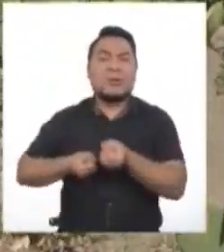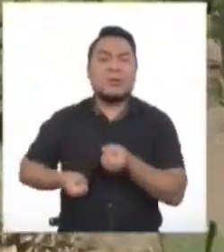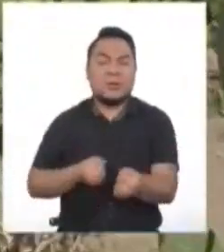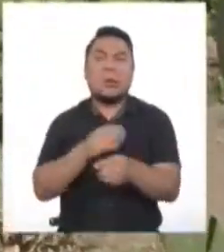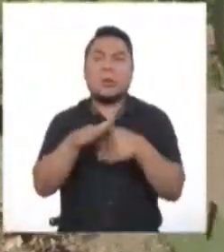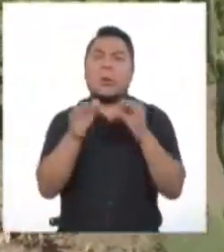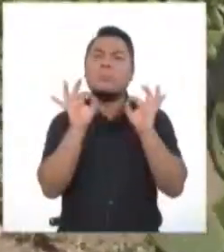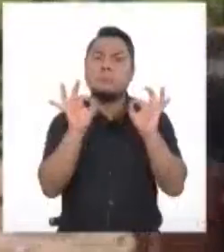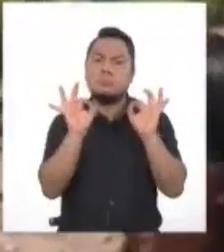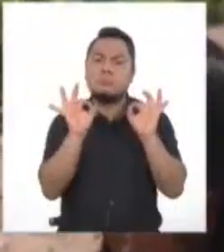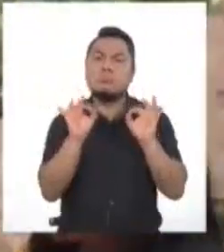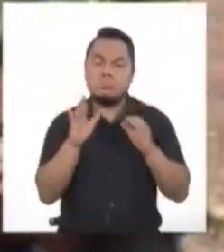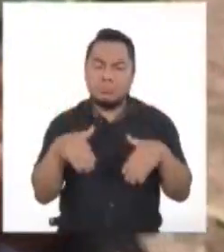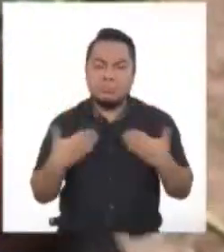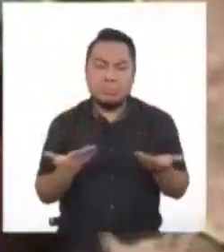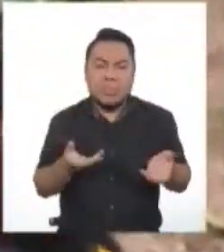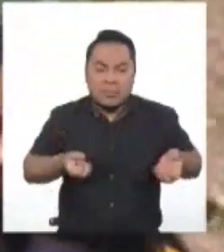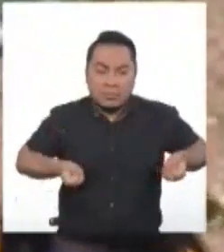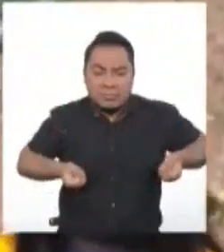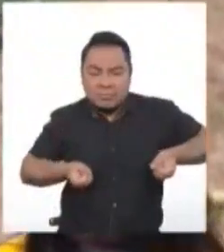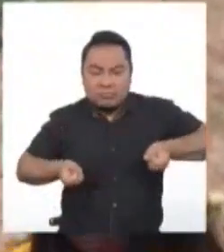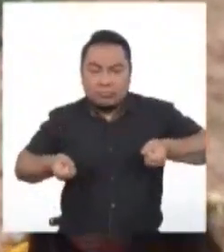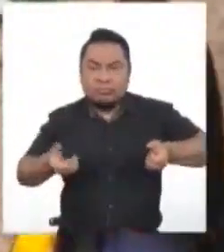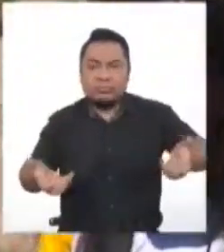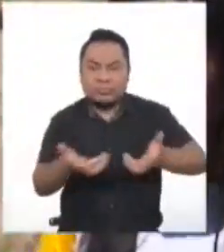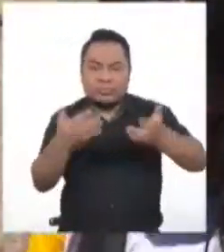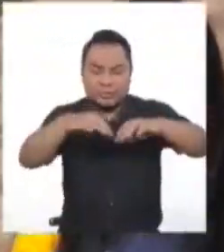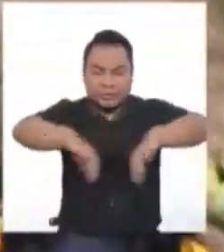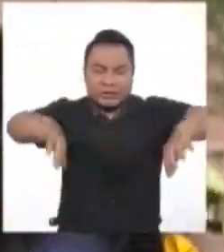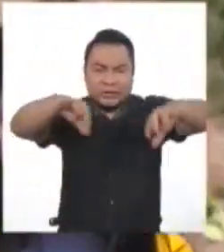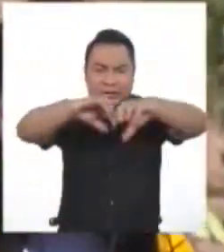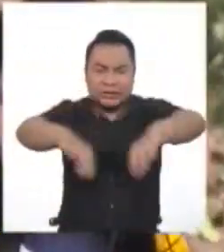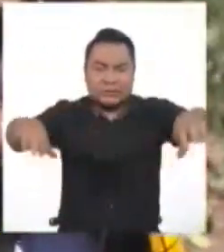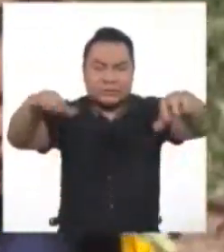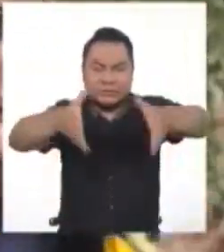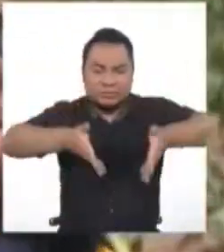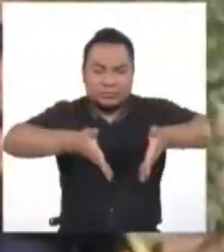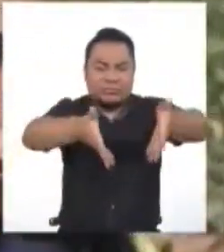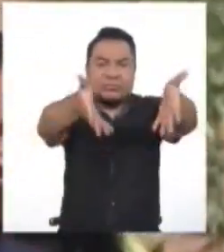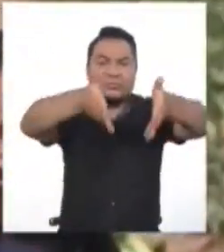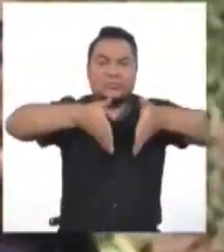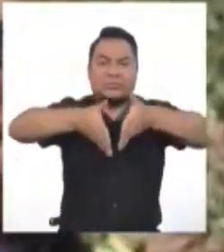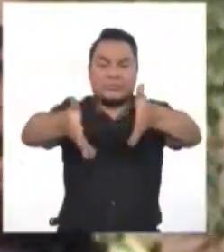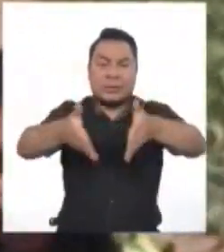cultivo y con lo cual necesariamente pues hay que hacer, ¿no?, una